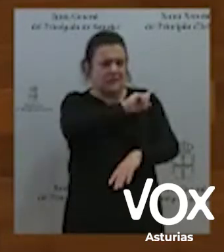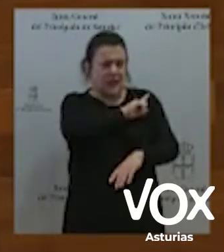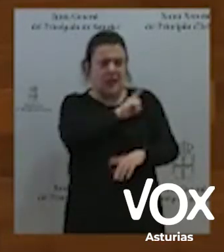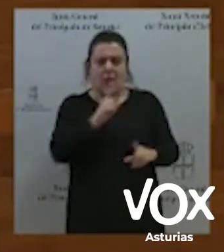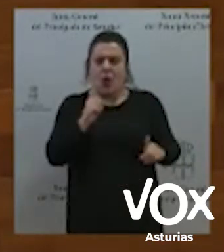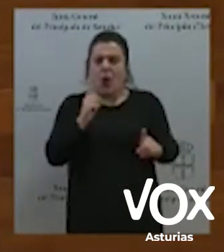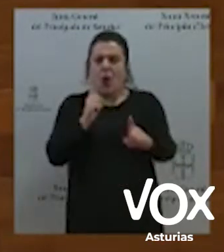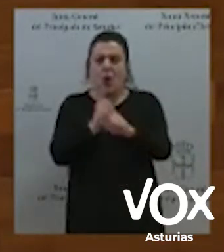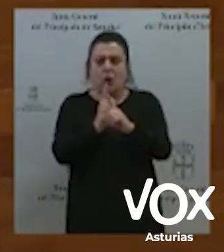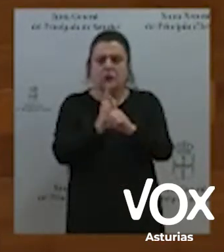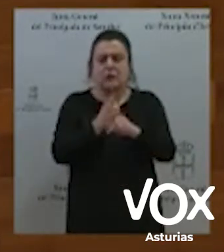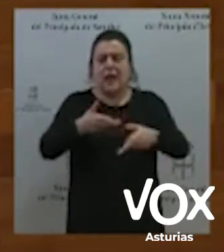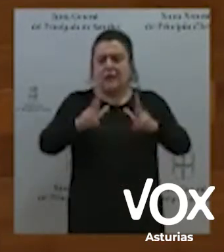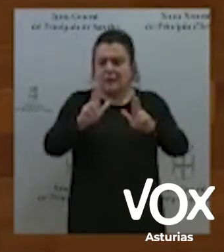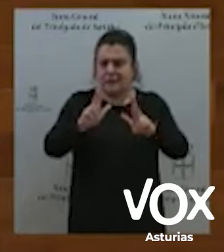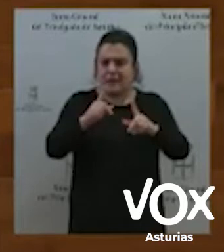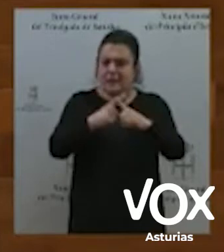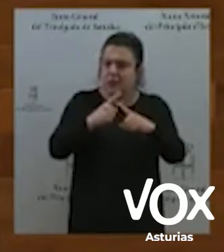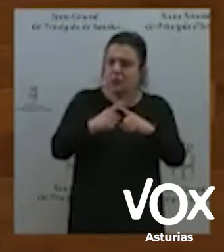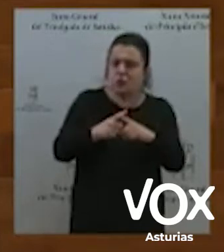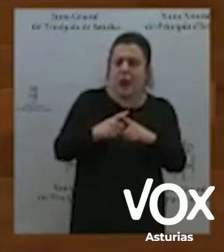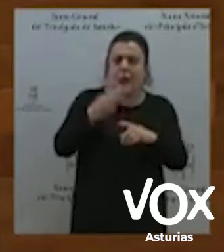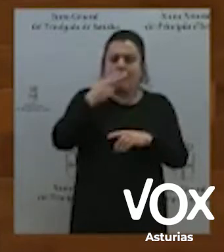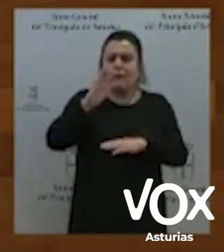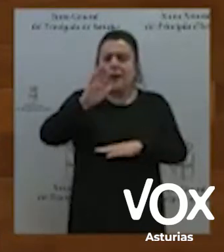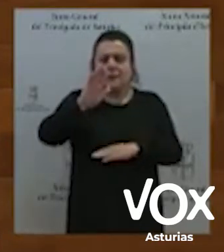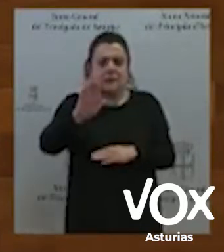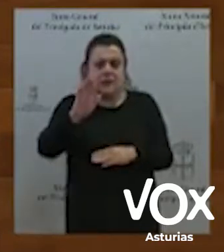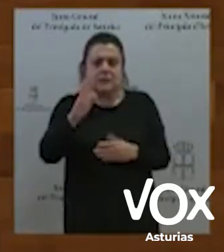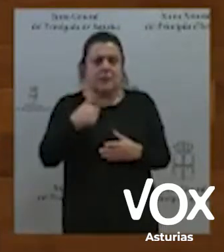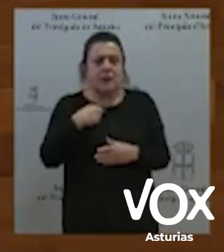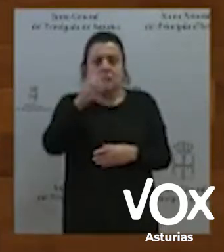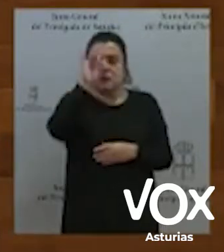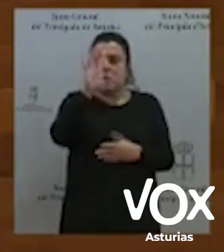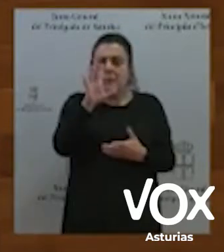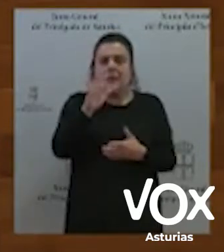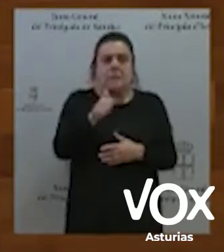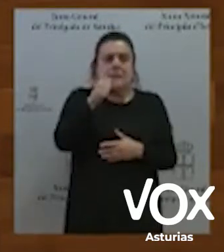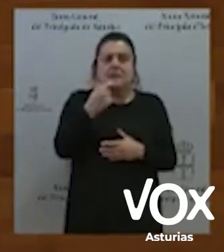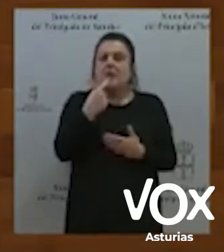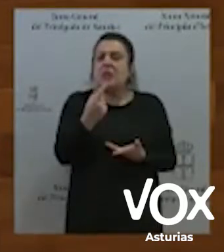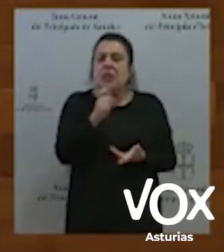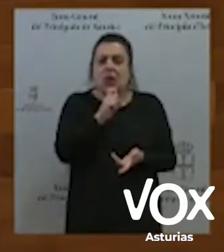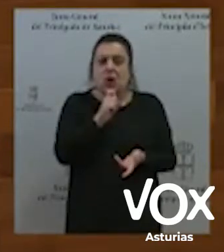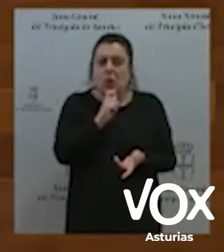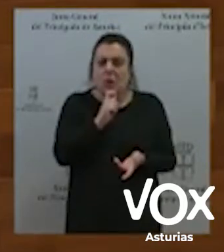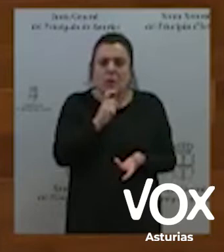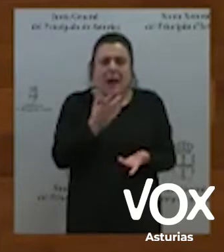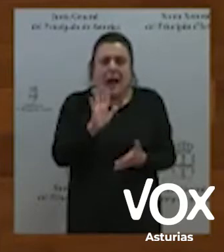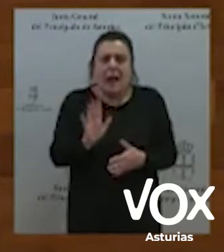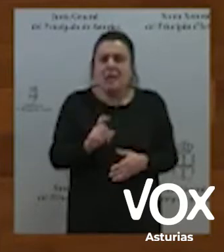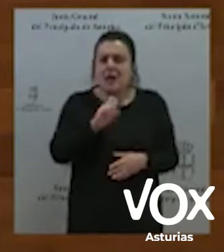lo que más me sorprende es cómo lo dice, que parece que con ese odio que le caracteriza, que parece que nos va